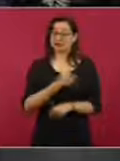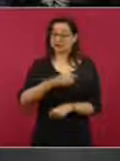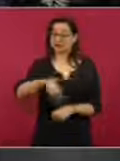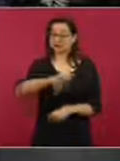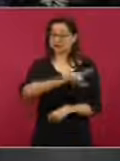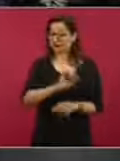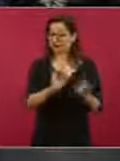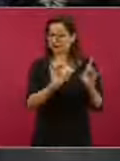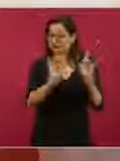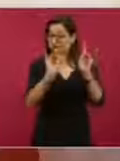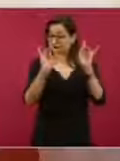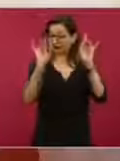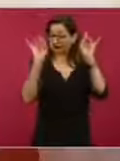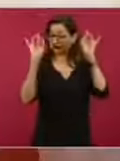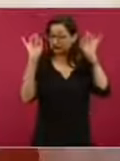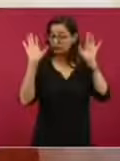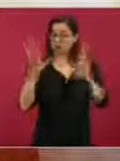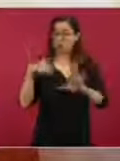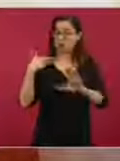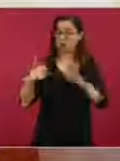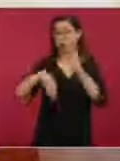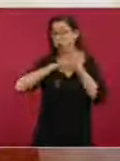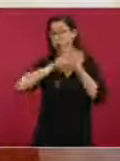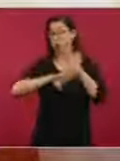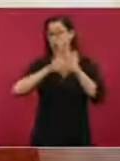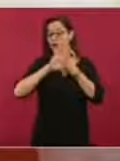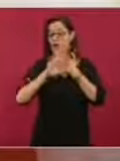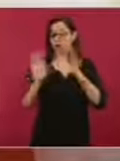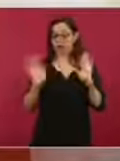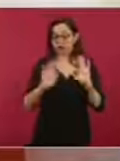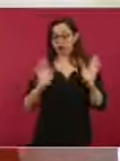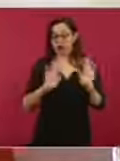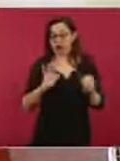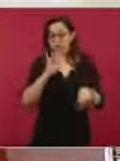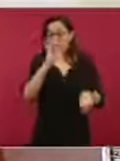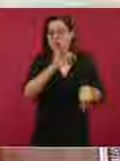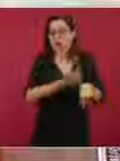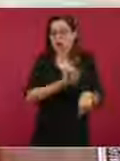no los quiero ni testerear.